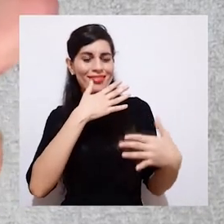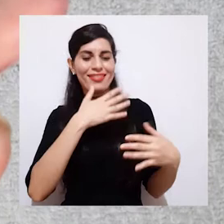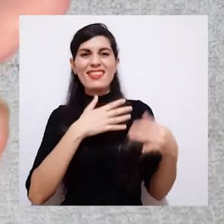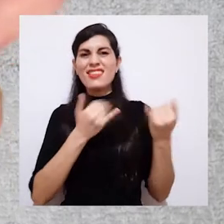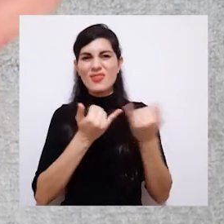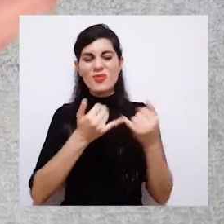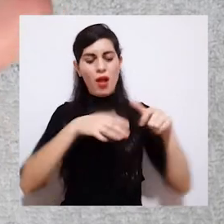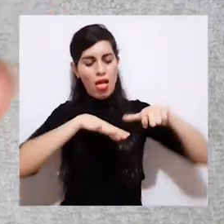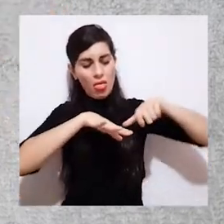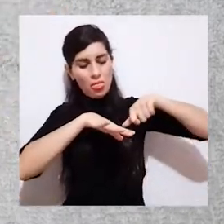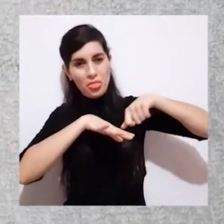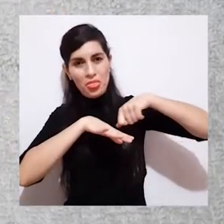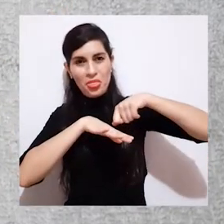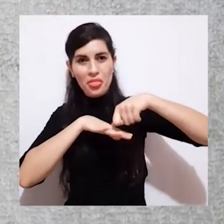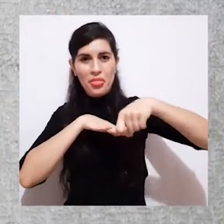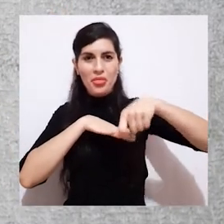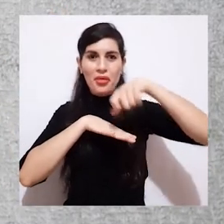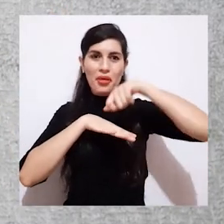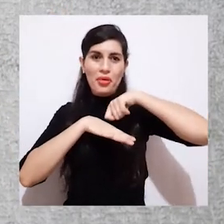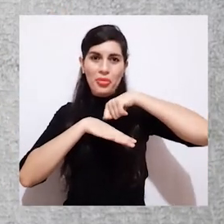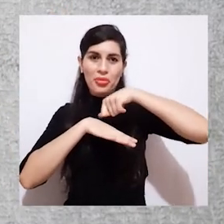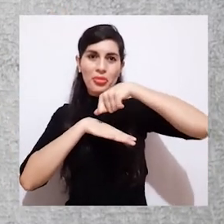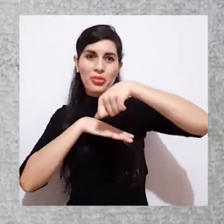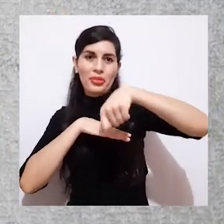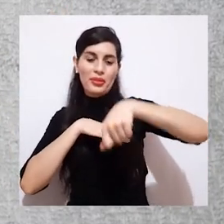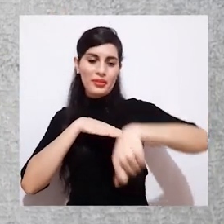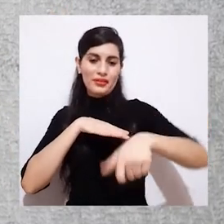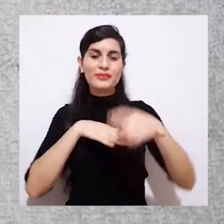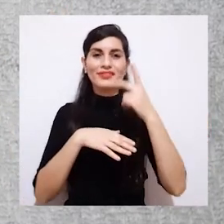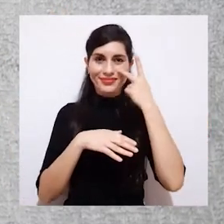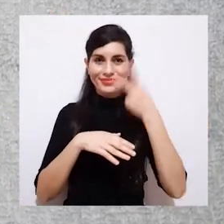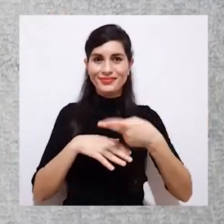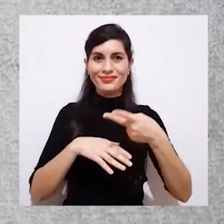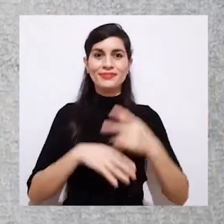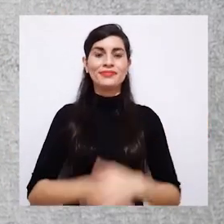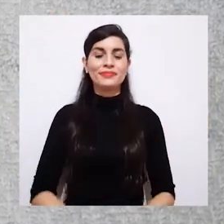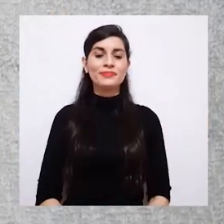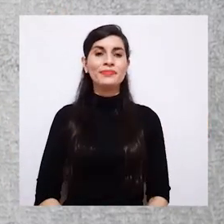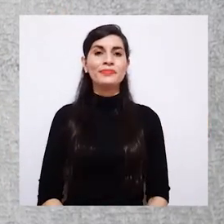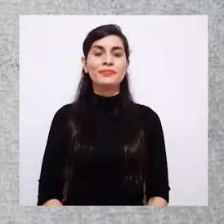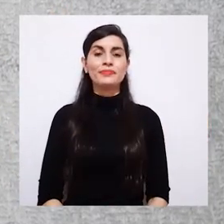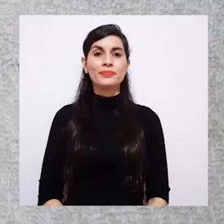coagulada, sangre en gel también se le llama, así que la voy a pasar a aplicar.